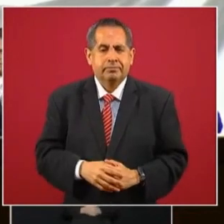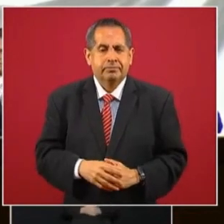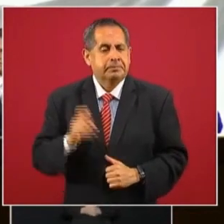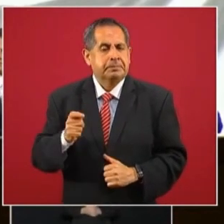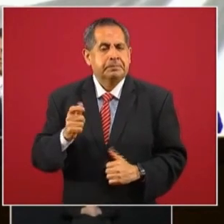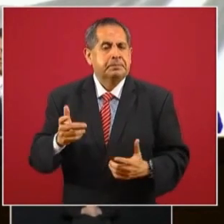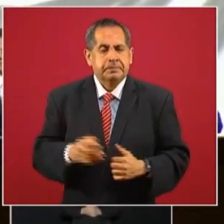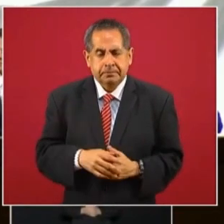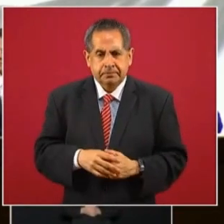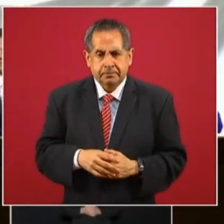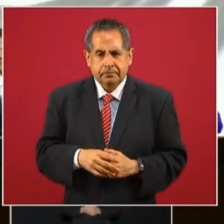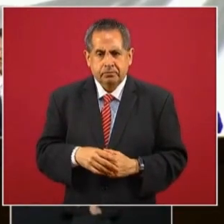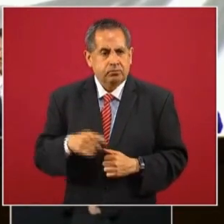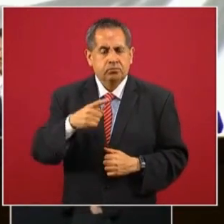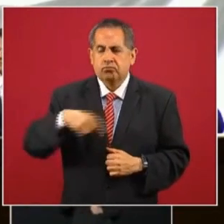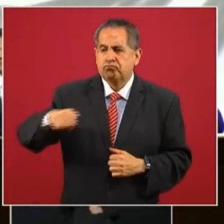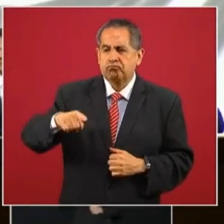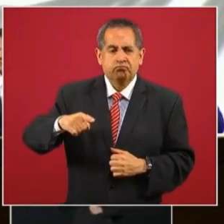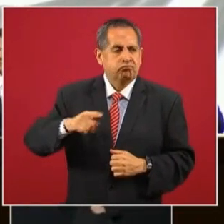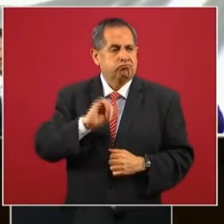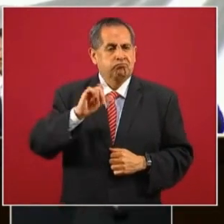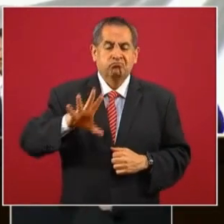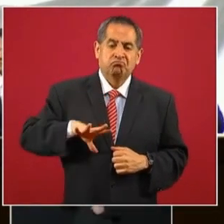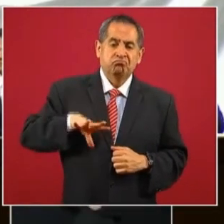los abusos de autoridad,